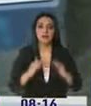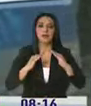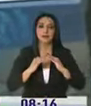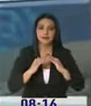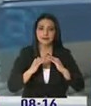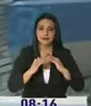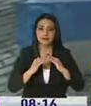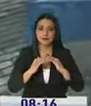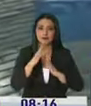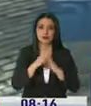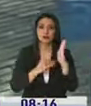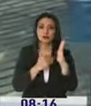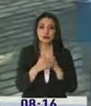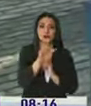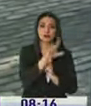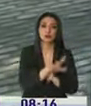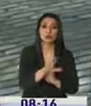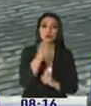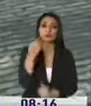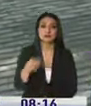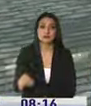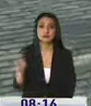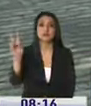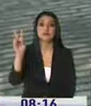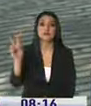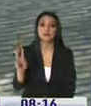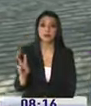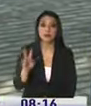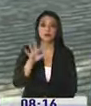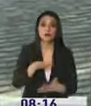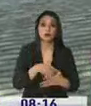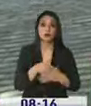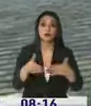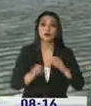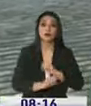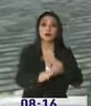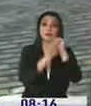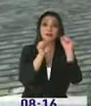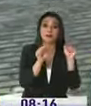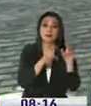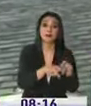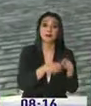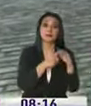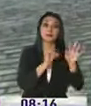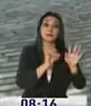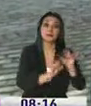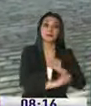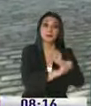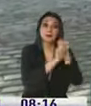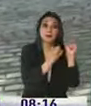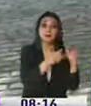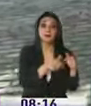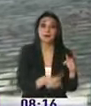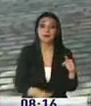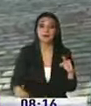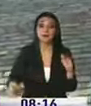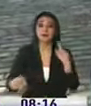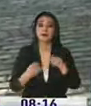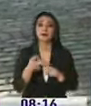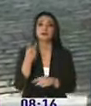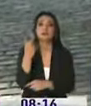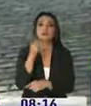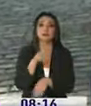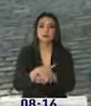la frecuencia es los lunes, miércoles y viernes en horario diurno, es decir, a partir de las 7 de la mañana hasta las 2 de la